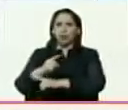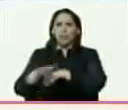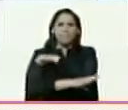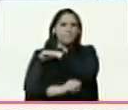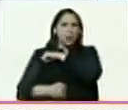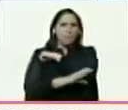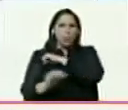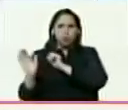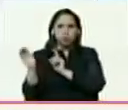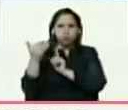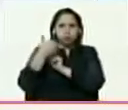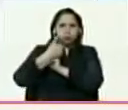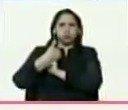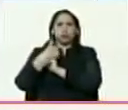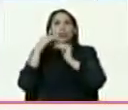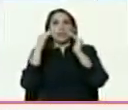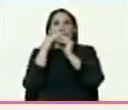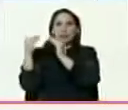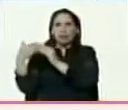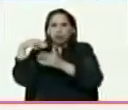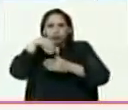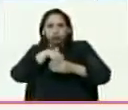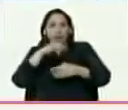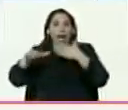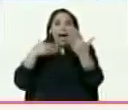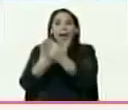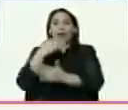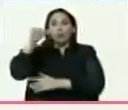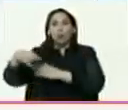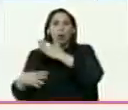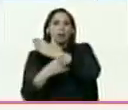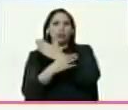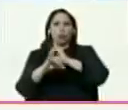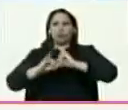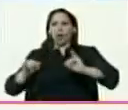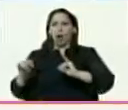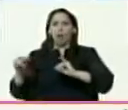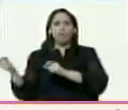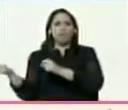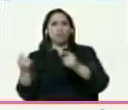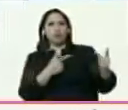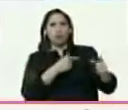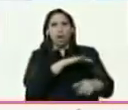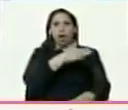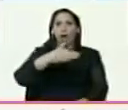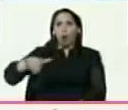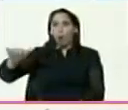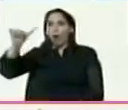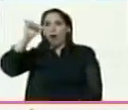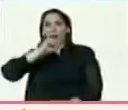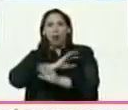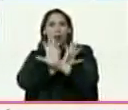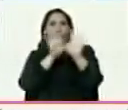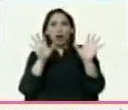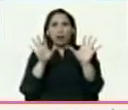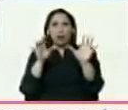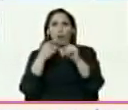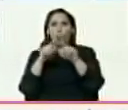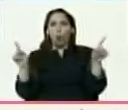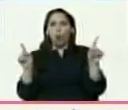a encerrarse en sus casas hasta que why do fue recogido en agua clara por otro tipo de